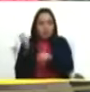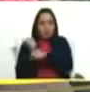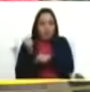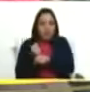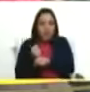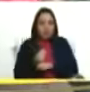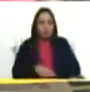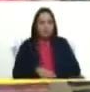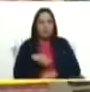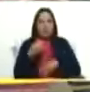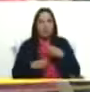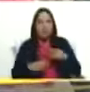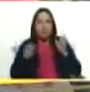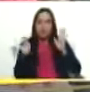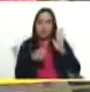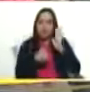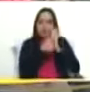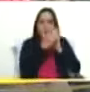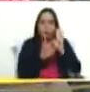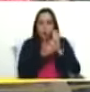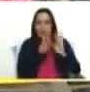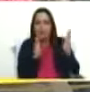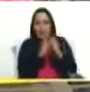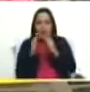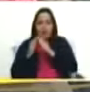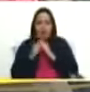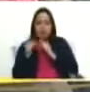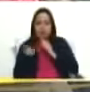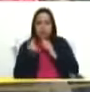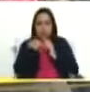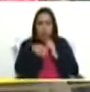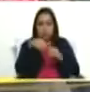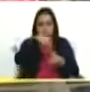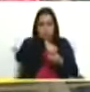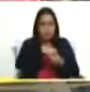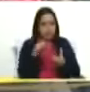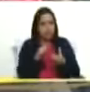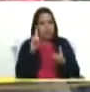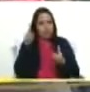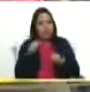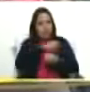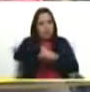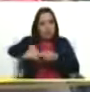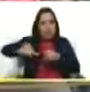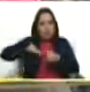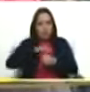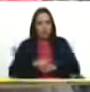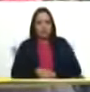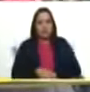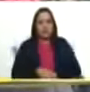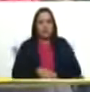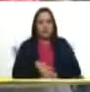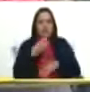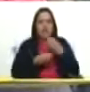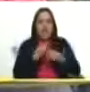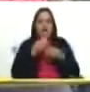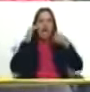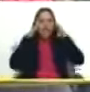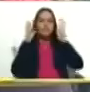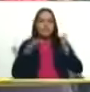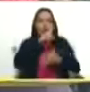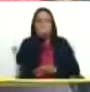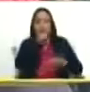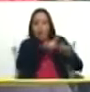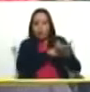Arreglamos unas fachadas, hicimos muchísimas cosas, pues no solo nos quedamos en el núcleo, sino que también hicimos una atención integral,